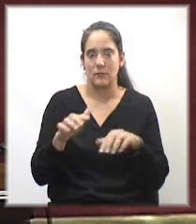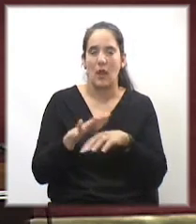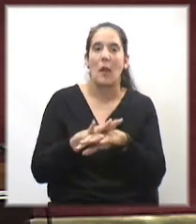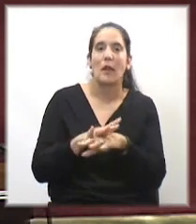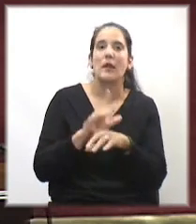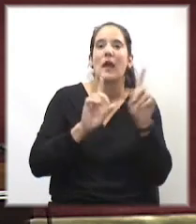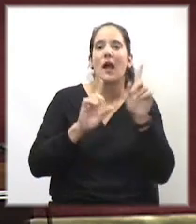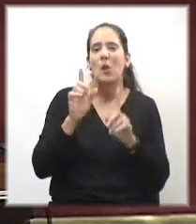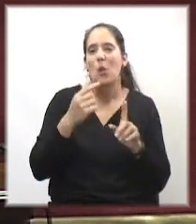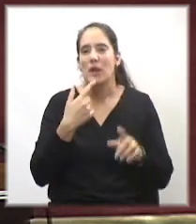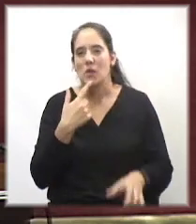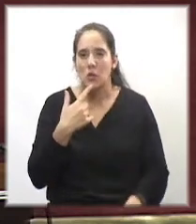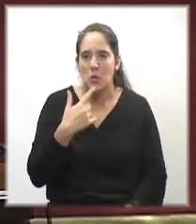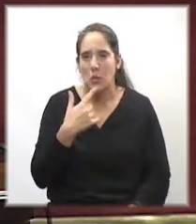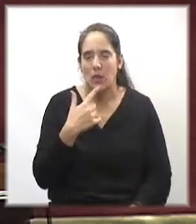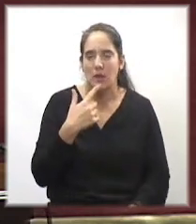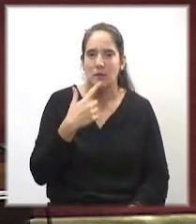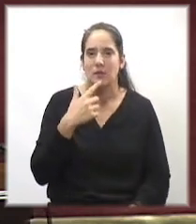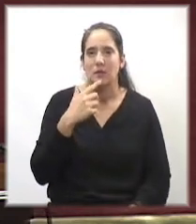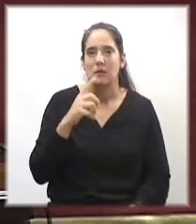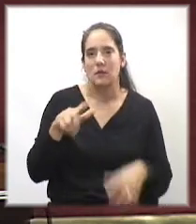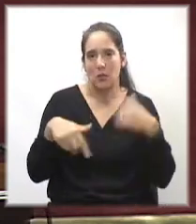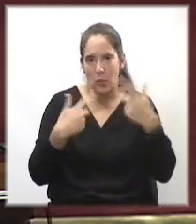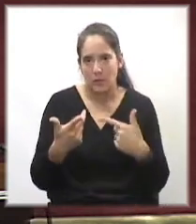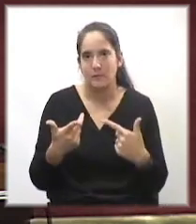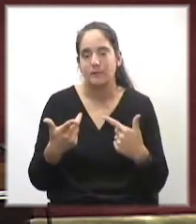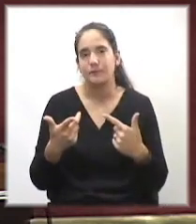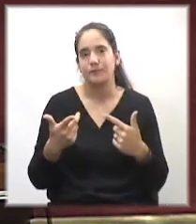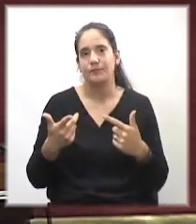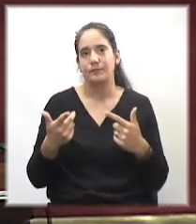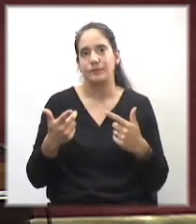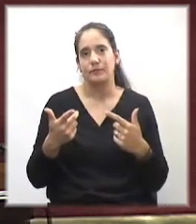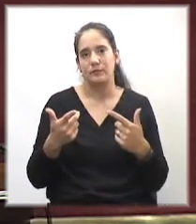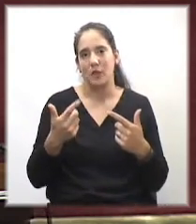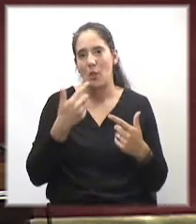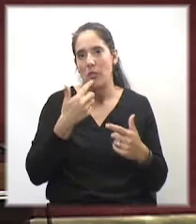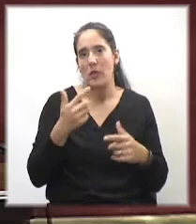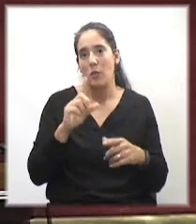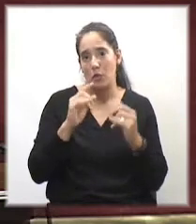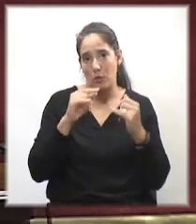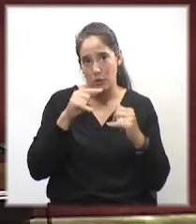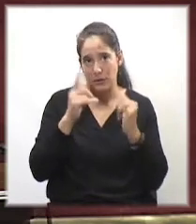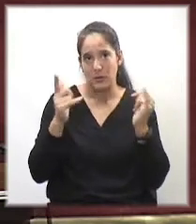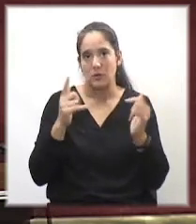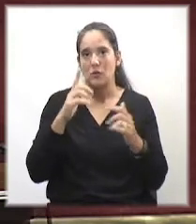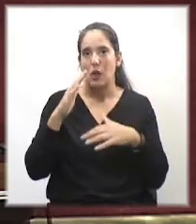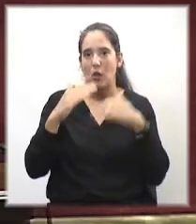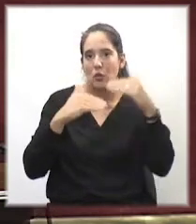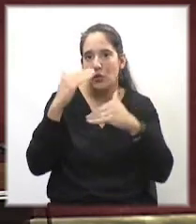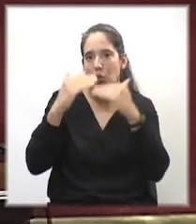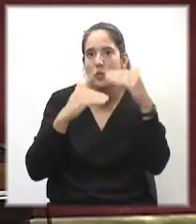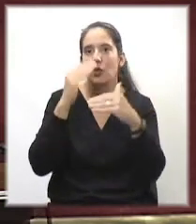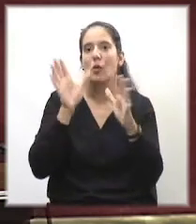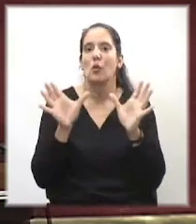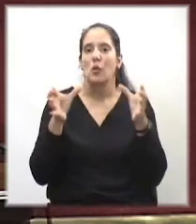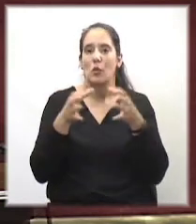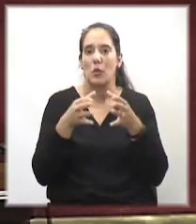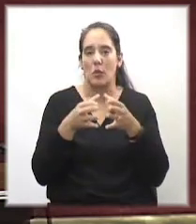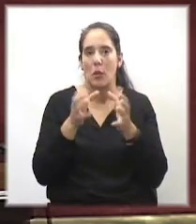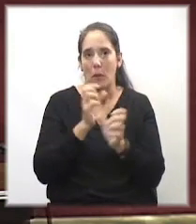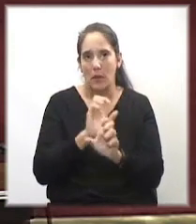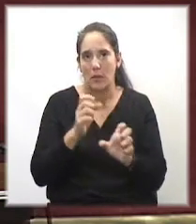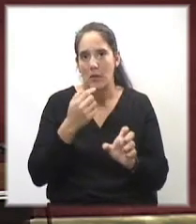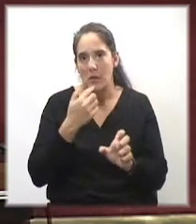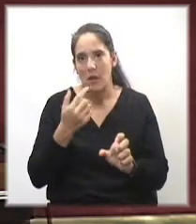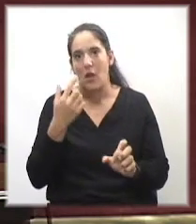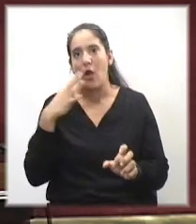algún prejuicio, alguna duda detrás de esto, como dijimos hoy, en una construcción colectiva preferimos ver la